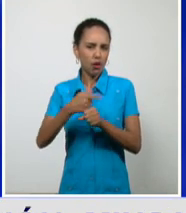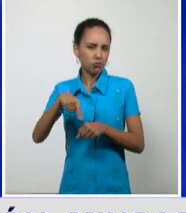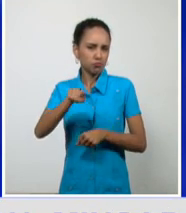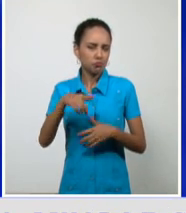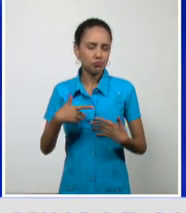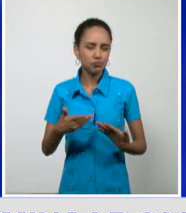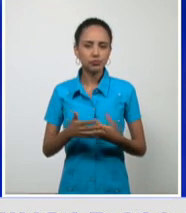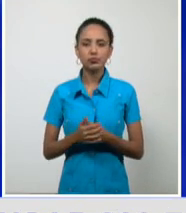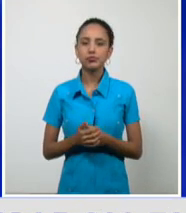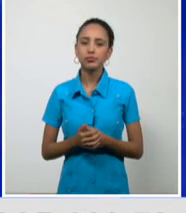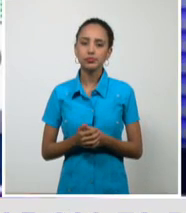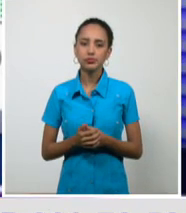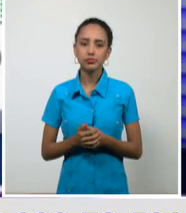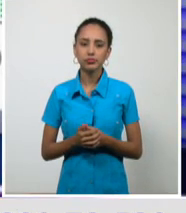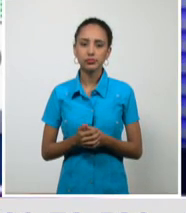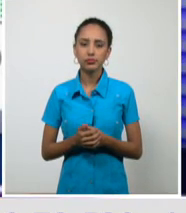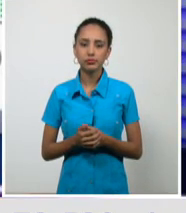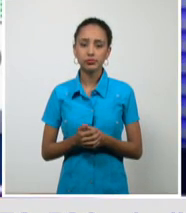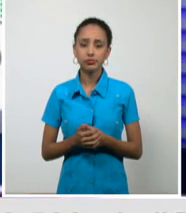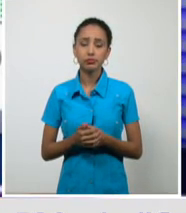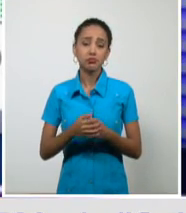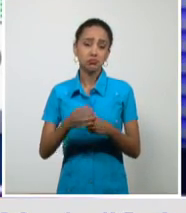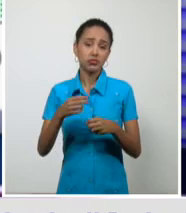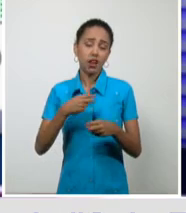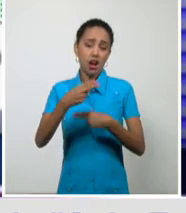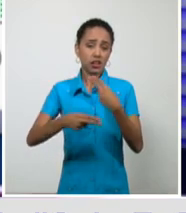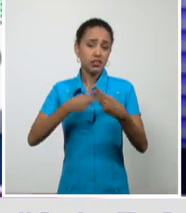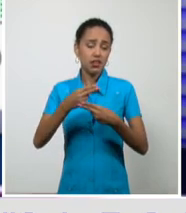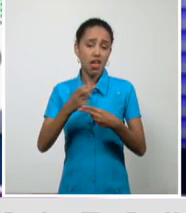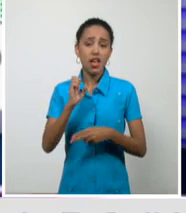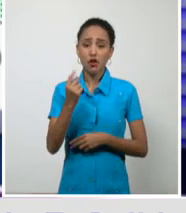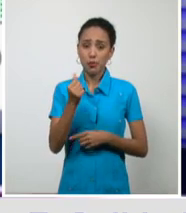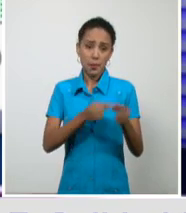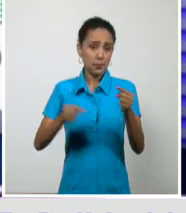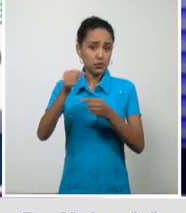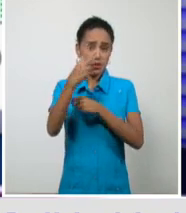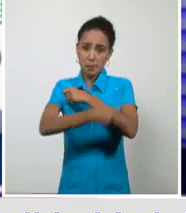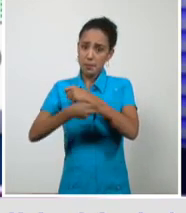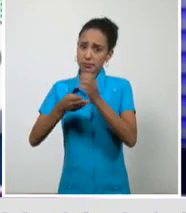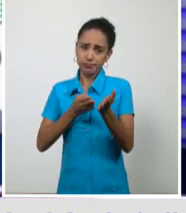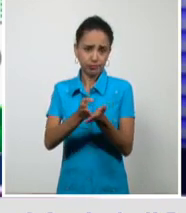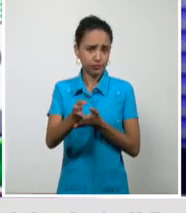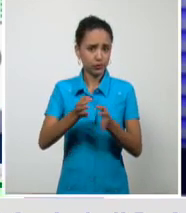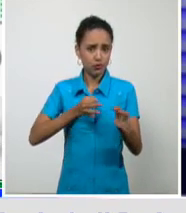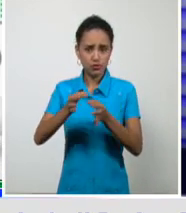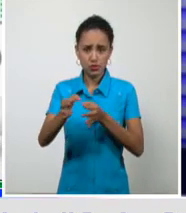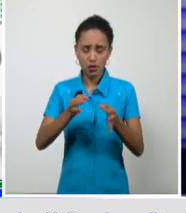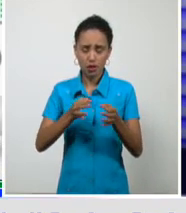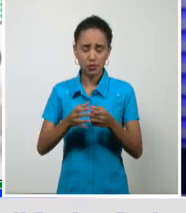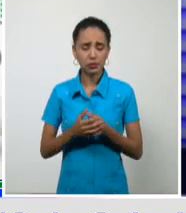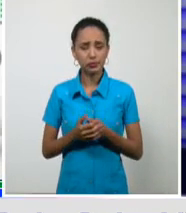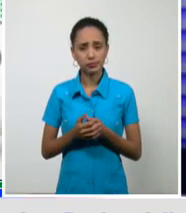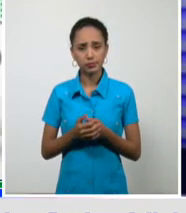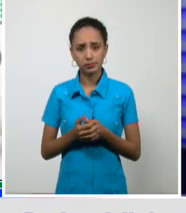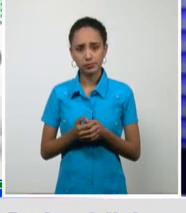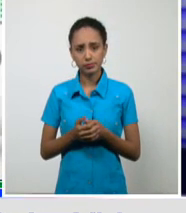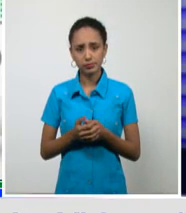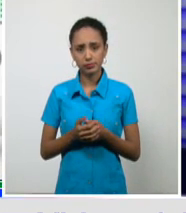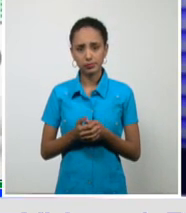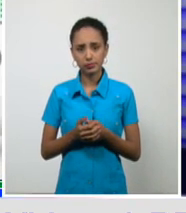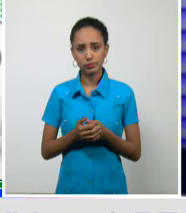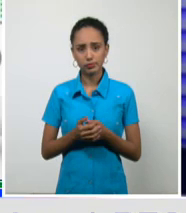las actividades económicas priorizadas por el país se han mantenido y como parte de la